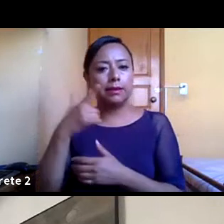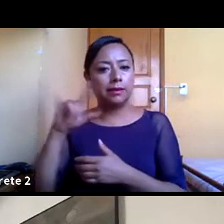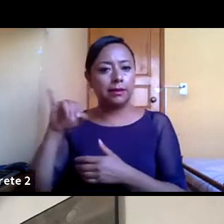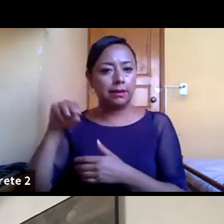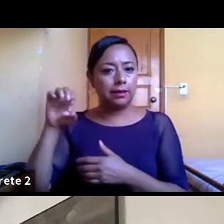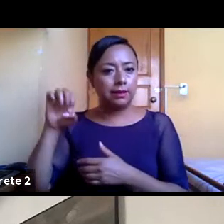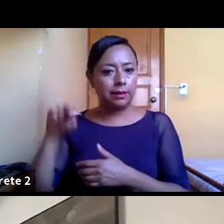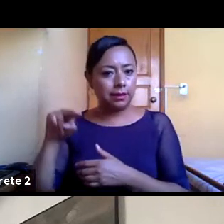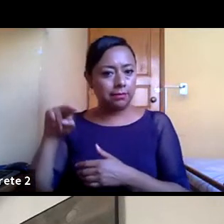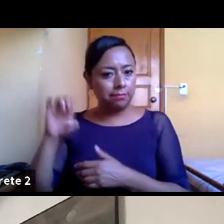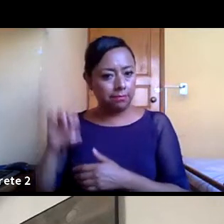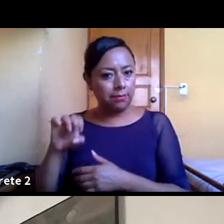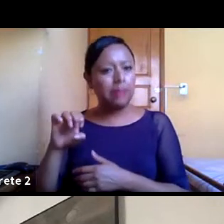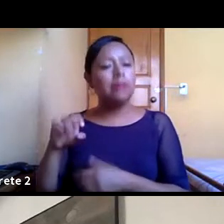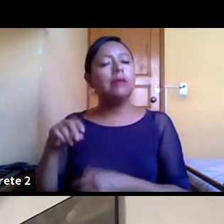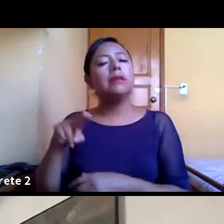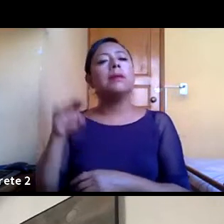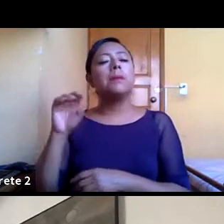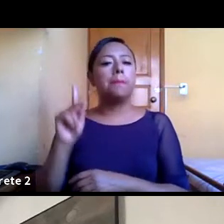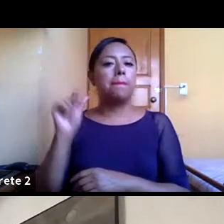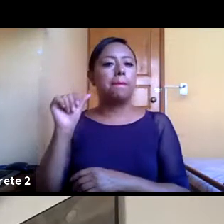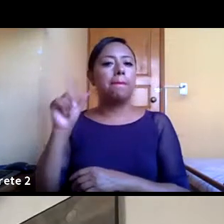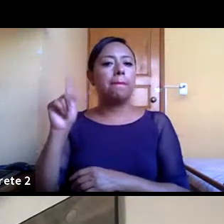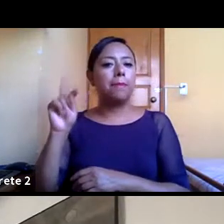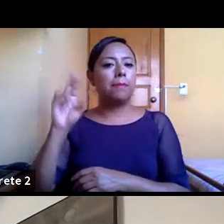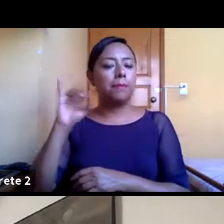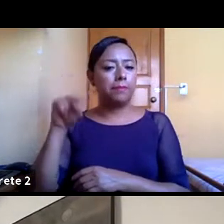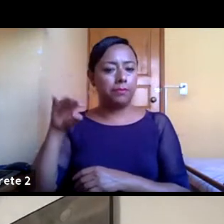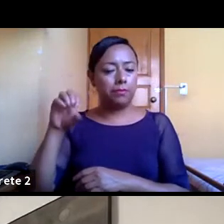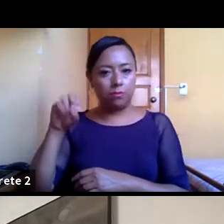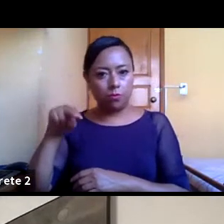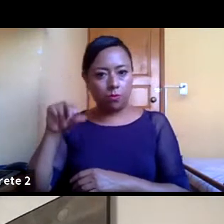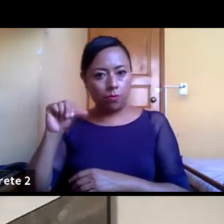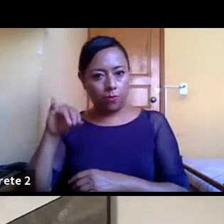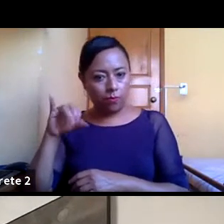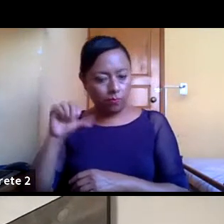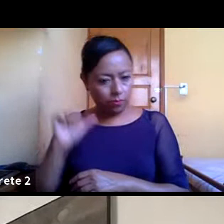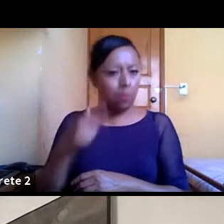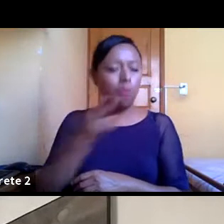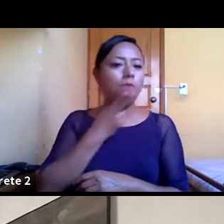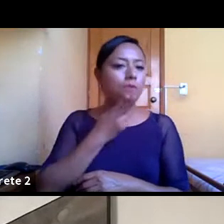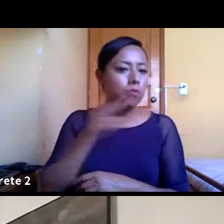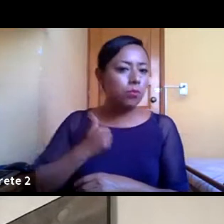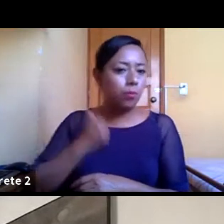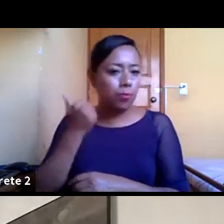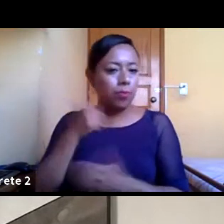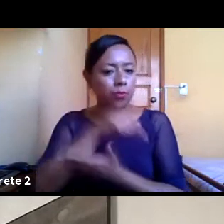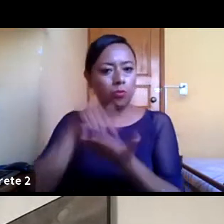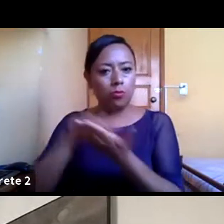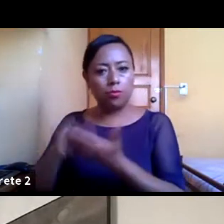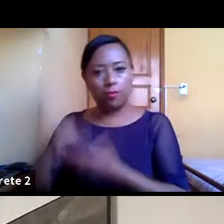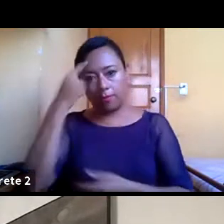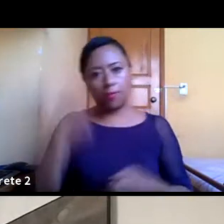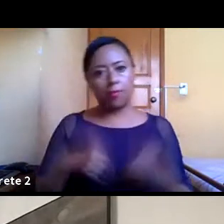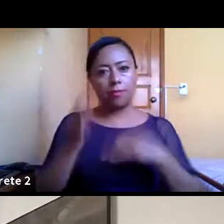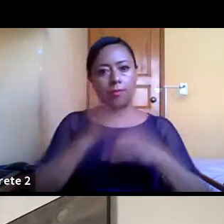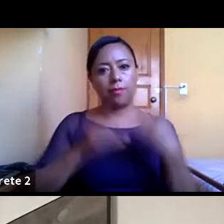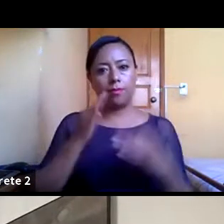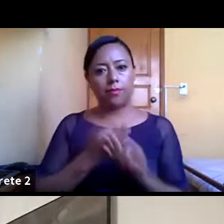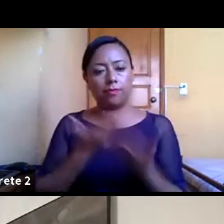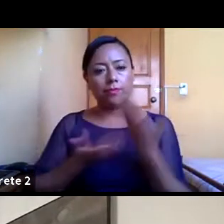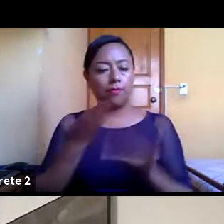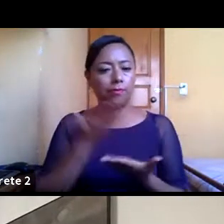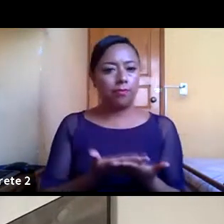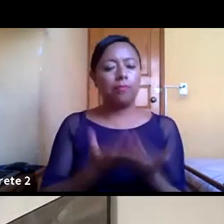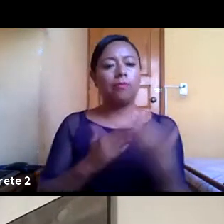Público en materia de uso y aprovechamiento de los espacios públicos. 11, seguimiento del acuerdo de la comisión por el que se propone realizar mesas de